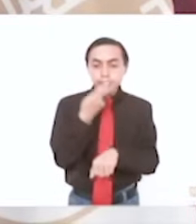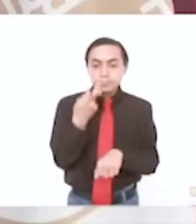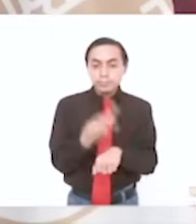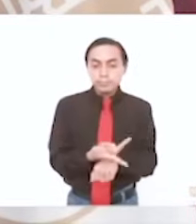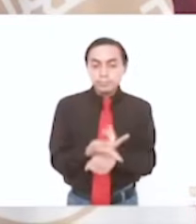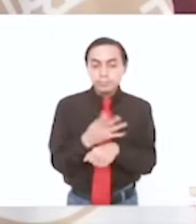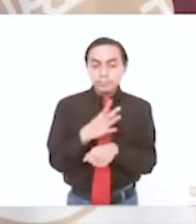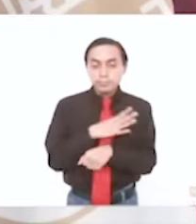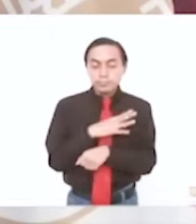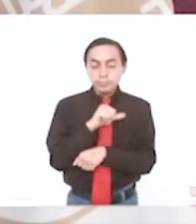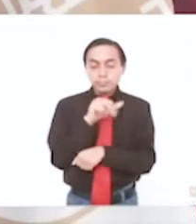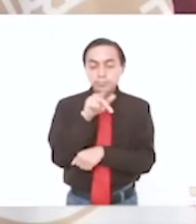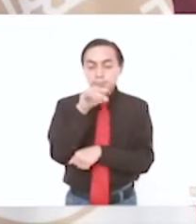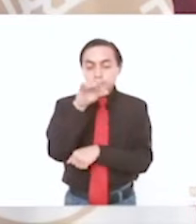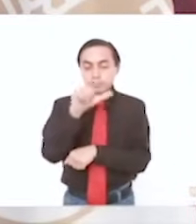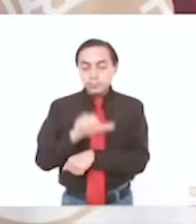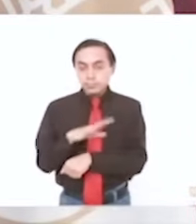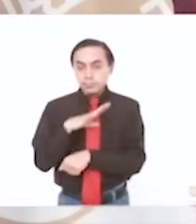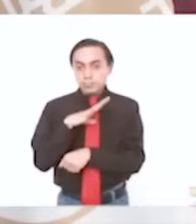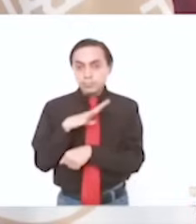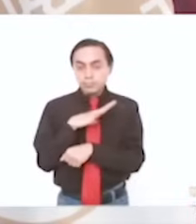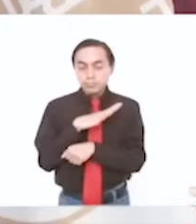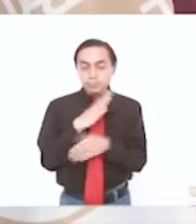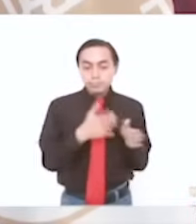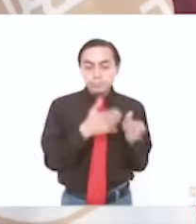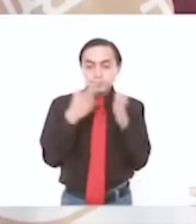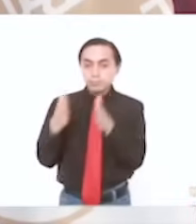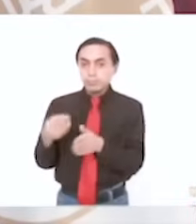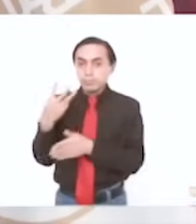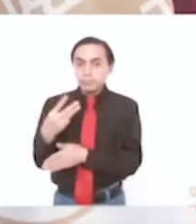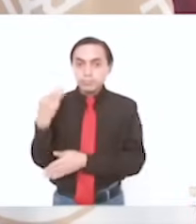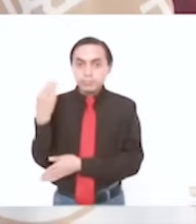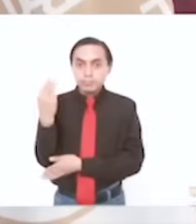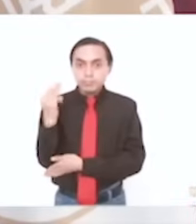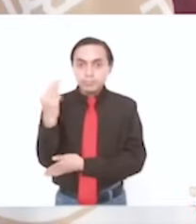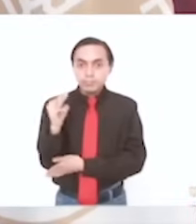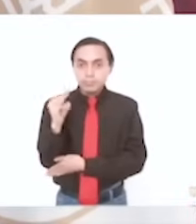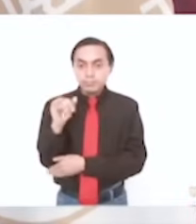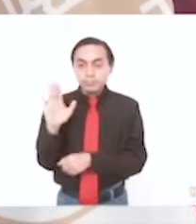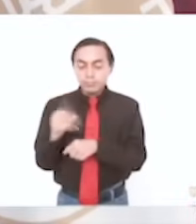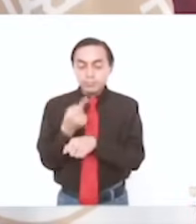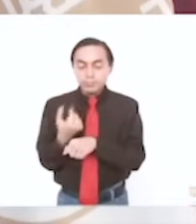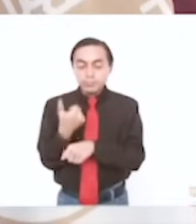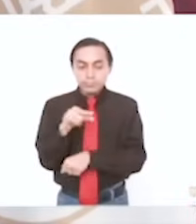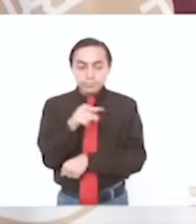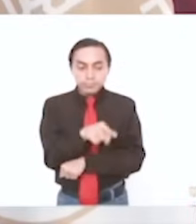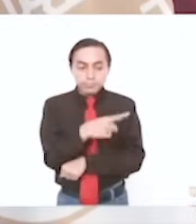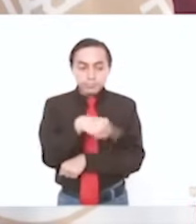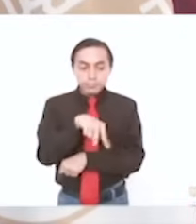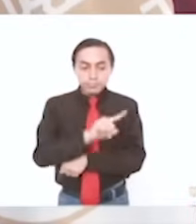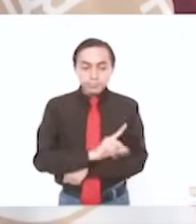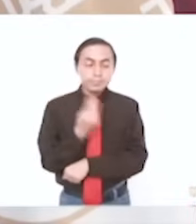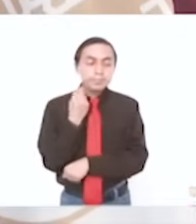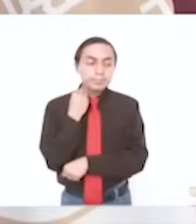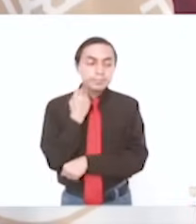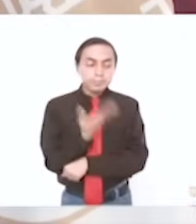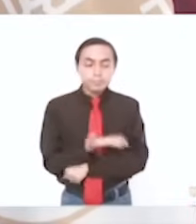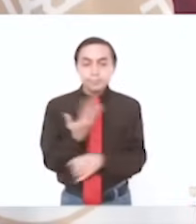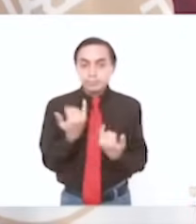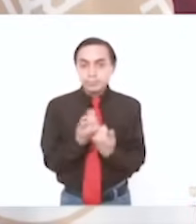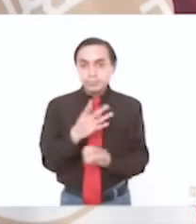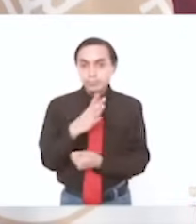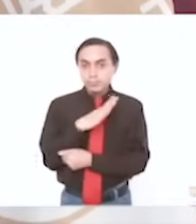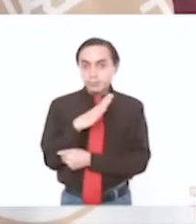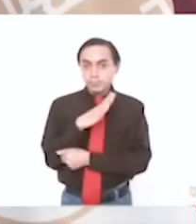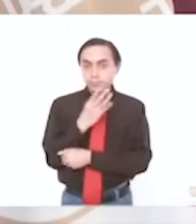audiencia inicial fue diferida para el próximo 3 de mayo porque así lo solicitó la defensa y se puedan